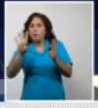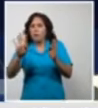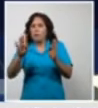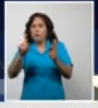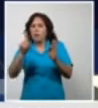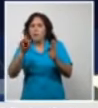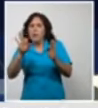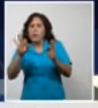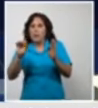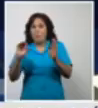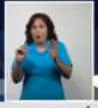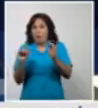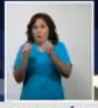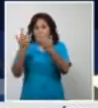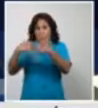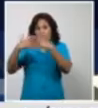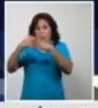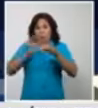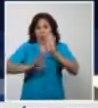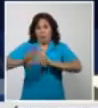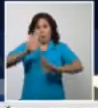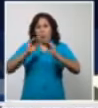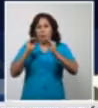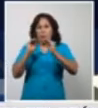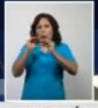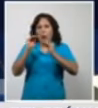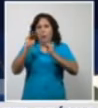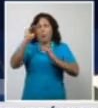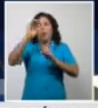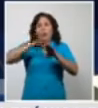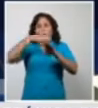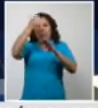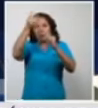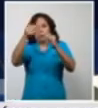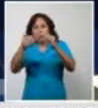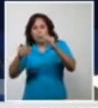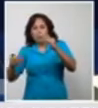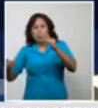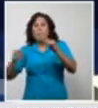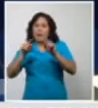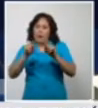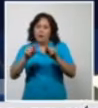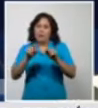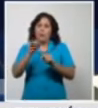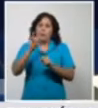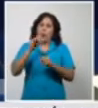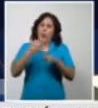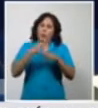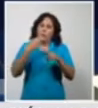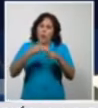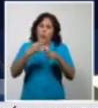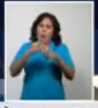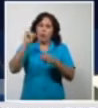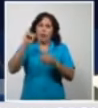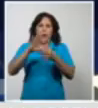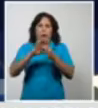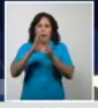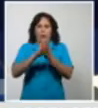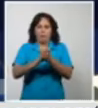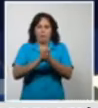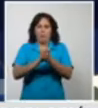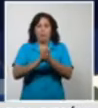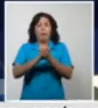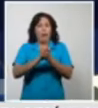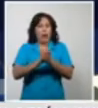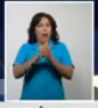más elevado, y de ahí empieza a disminuir. Ese es el IgM. Ahora, el